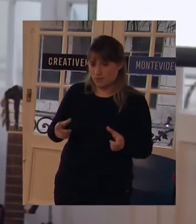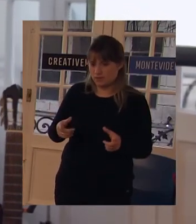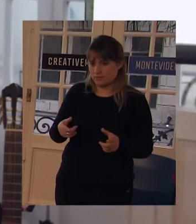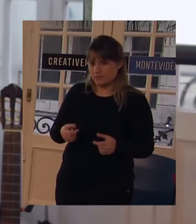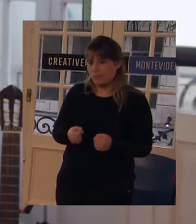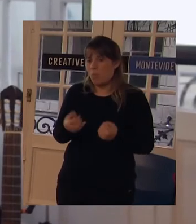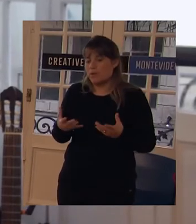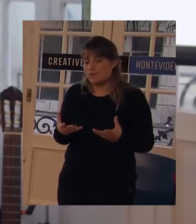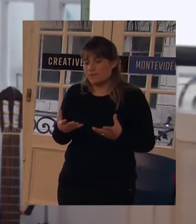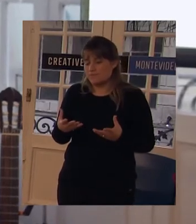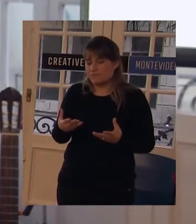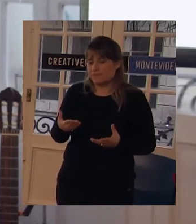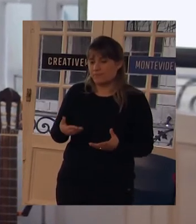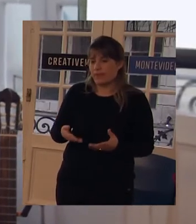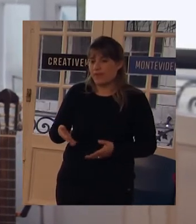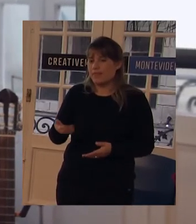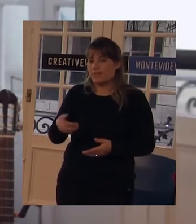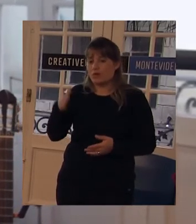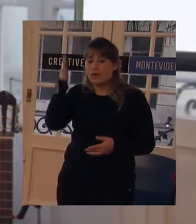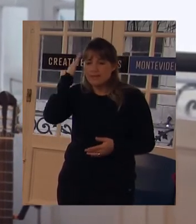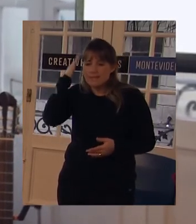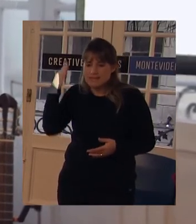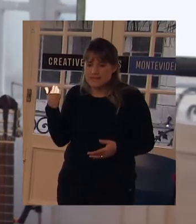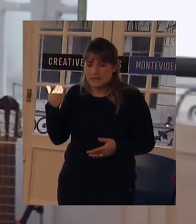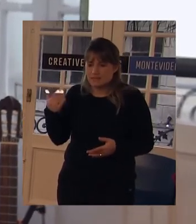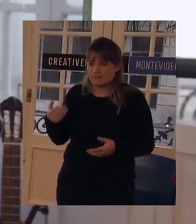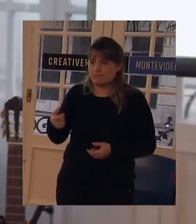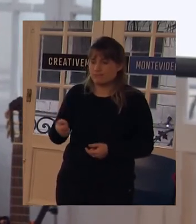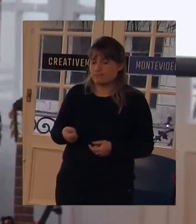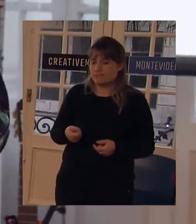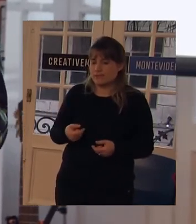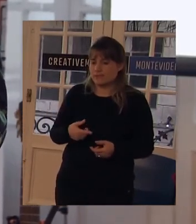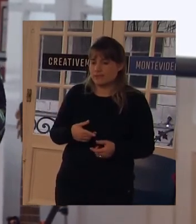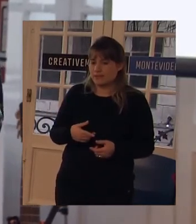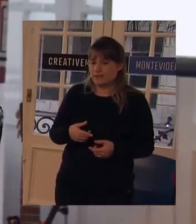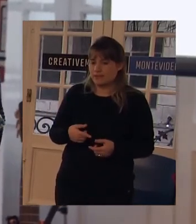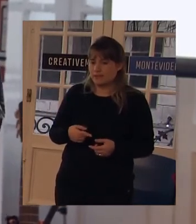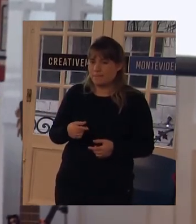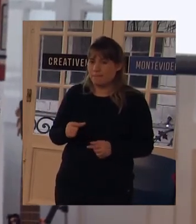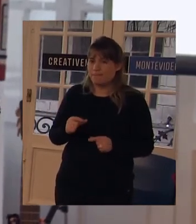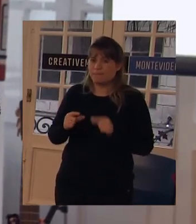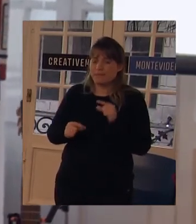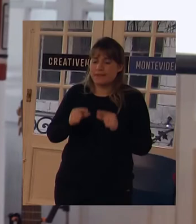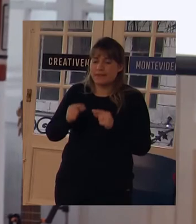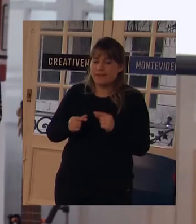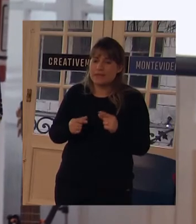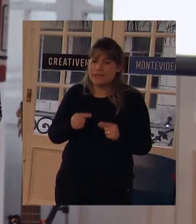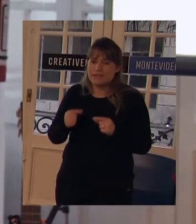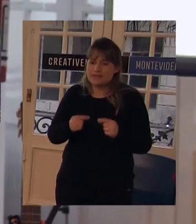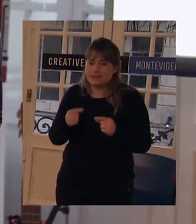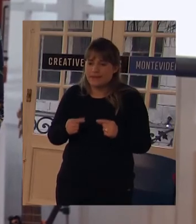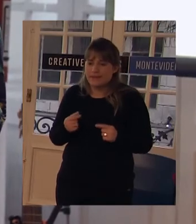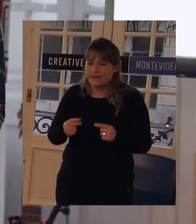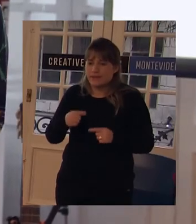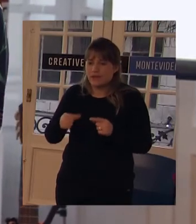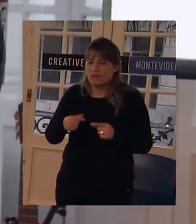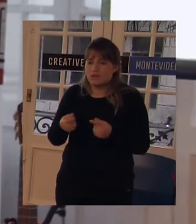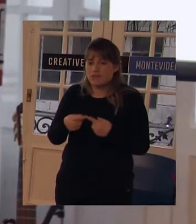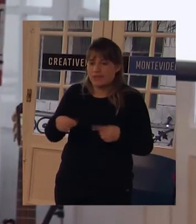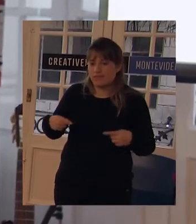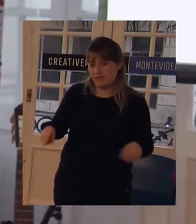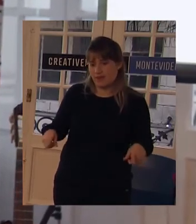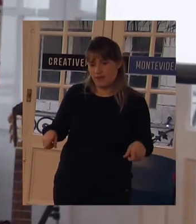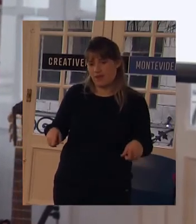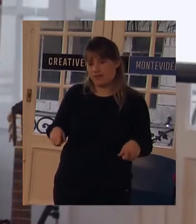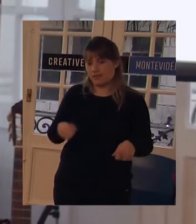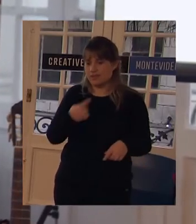construir la última versión de eso, voy a tratar de hacer pequeñas pruebitas, ver cómo llega la bicicleta,